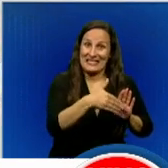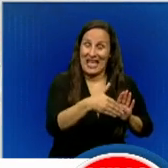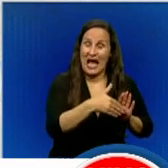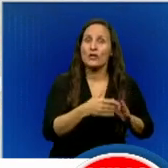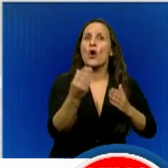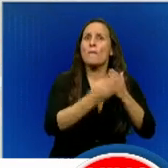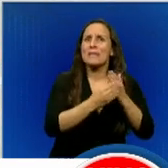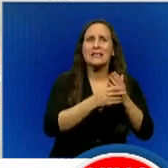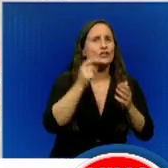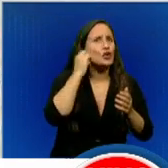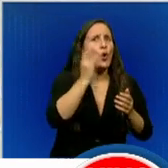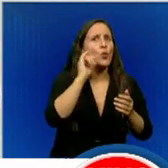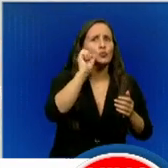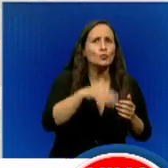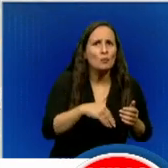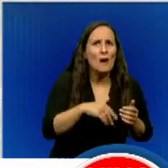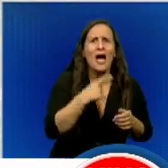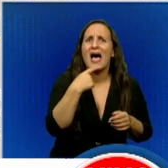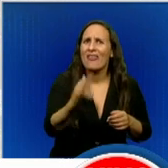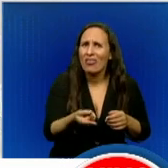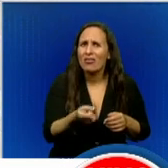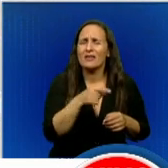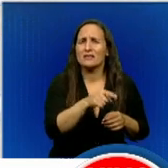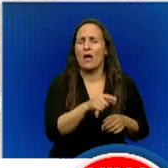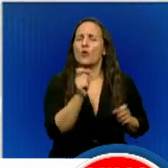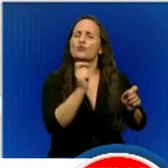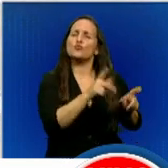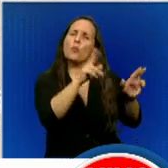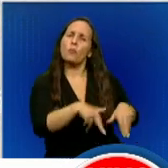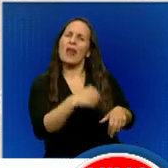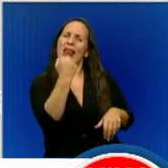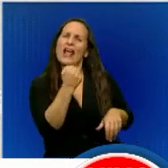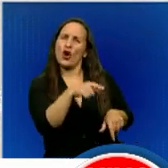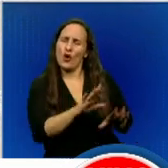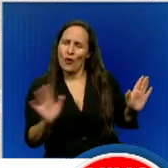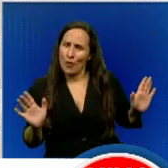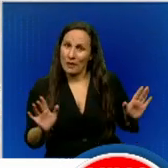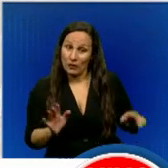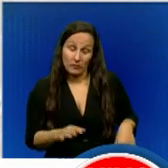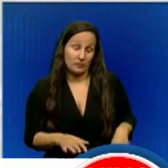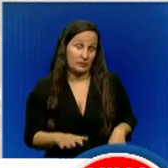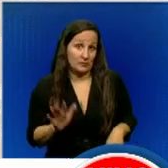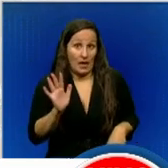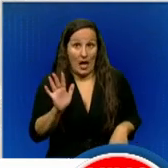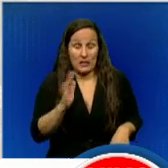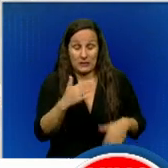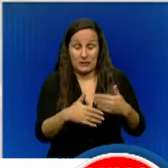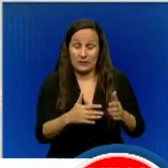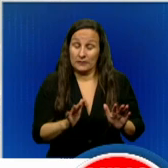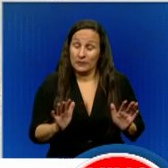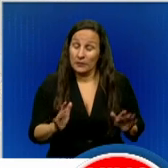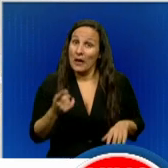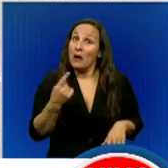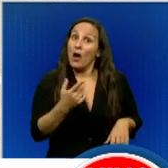del ministro guzmán constituye el su plan económico así nos va sin embargo este gobierno